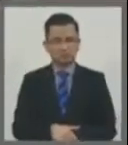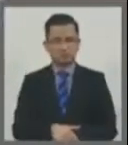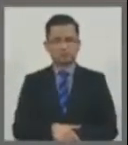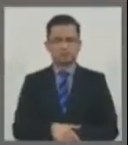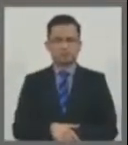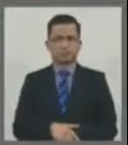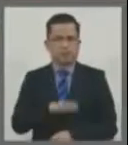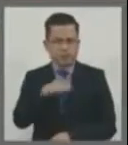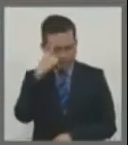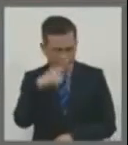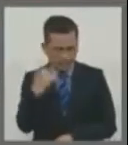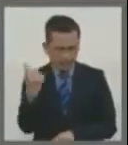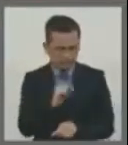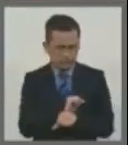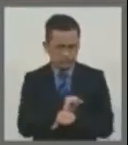Es muy sencillo.